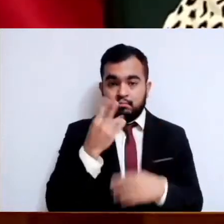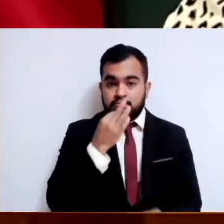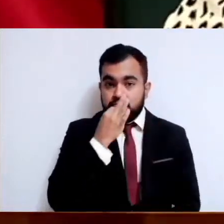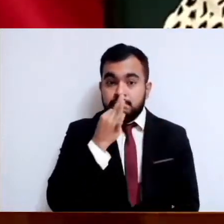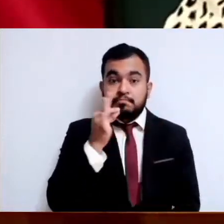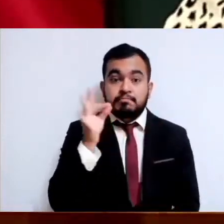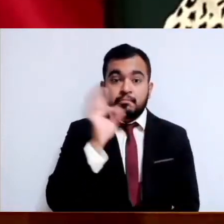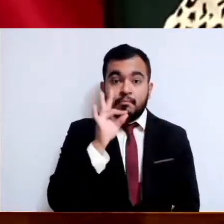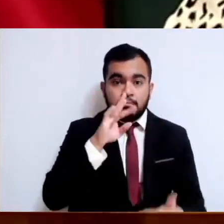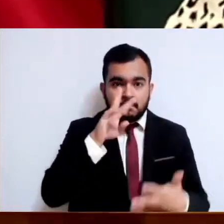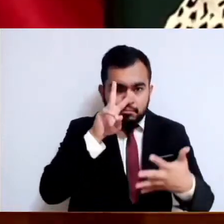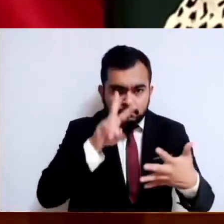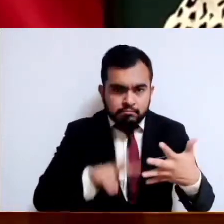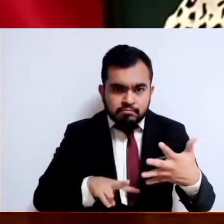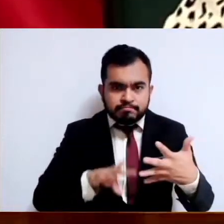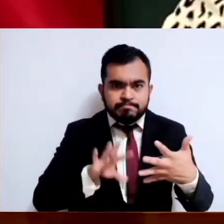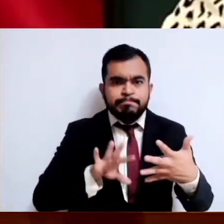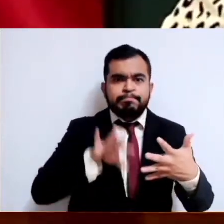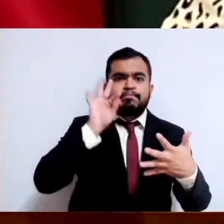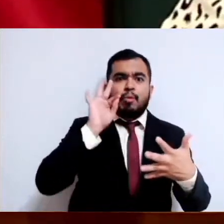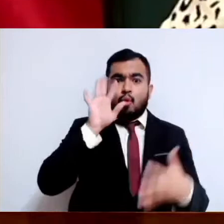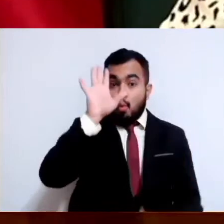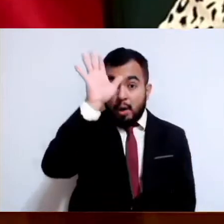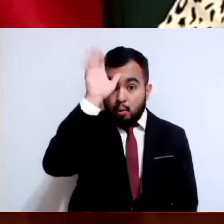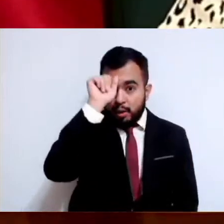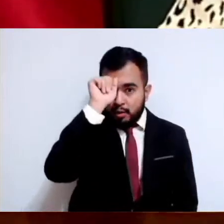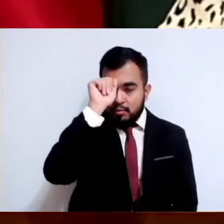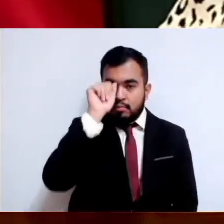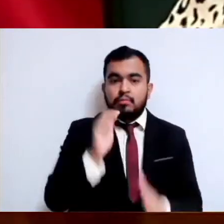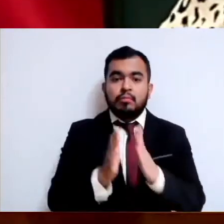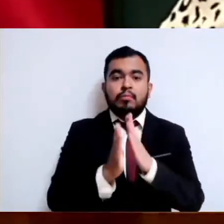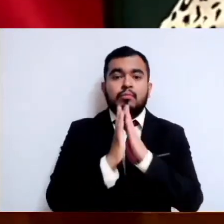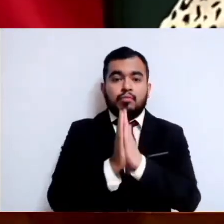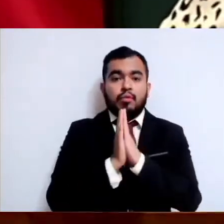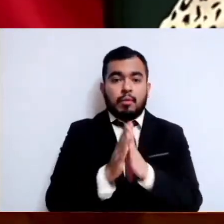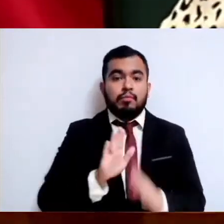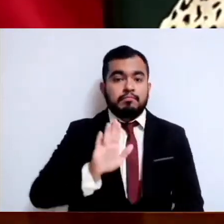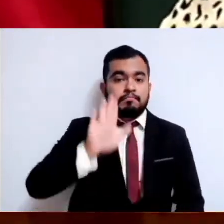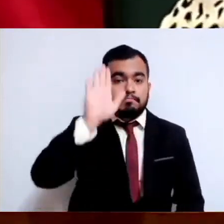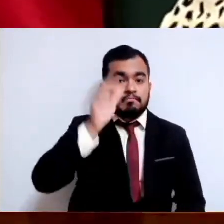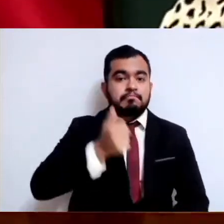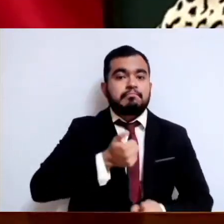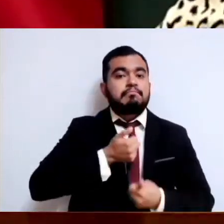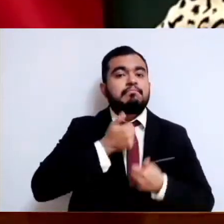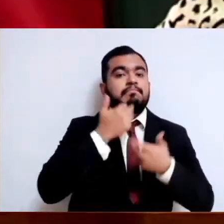desea separar algún artículo en lo particular, por favor, sírvase